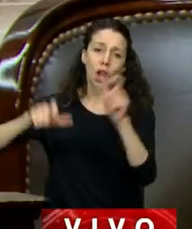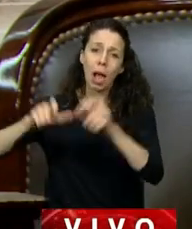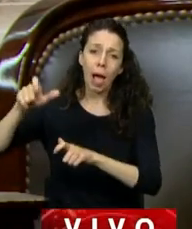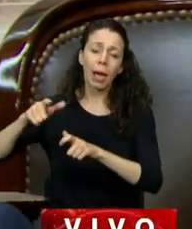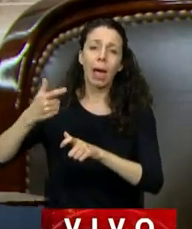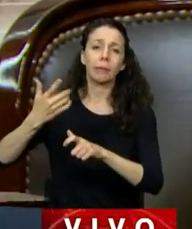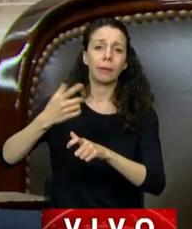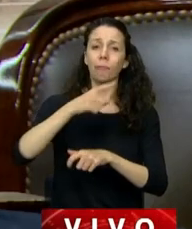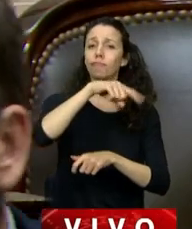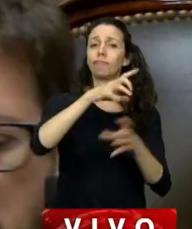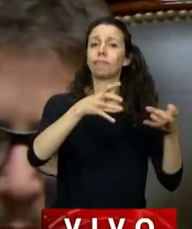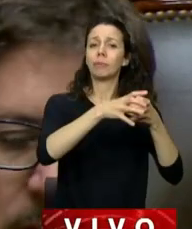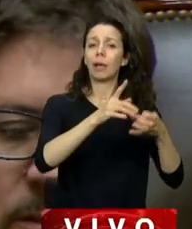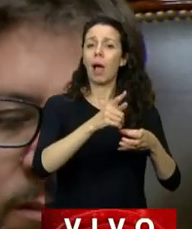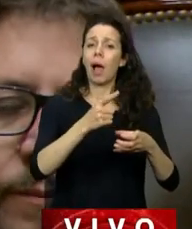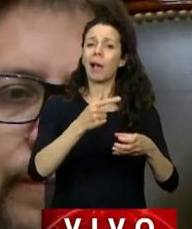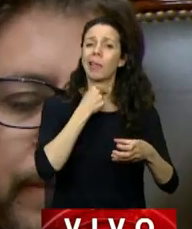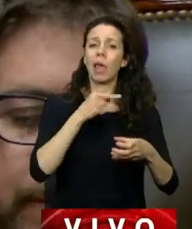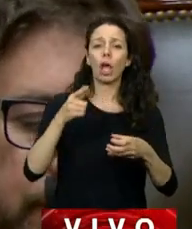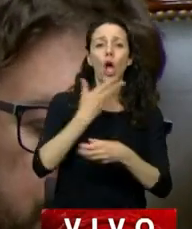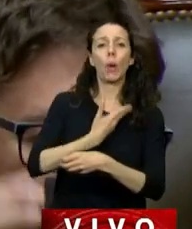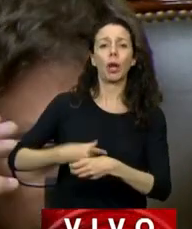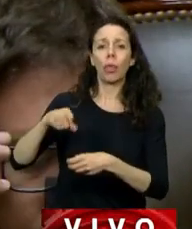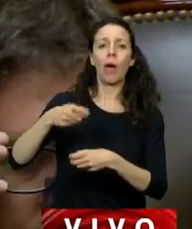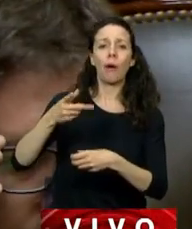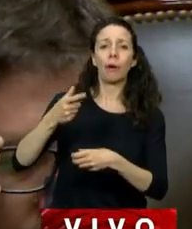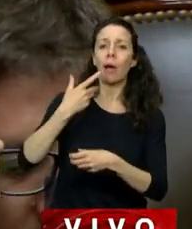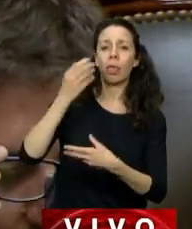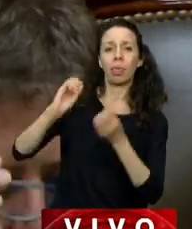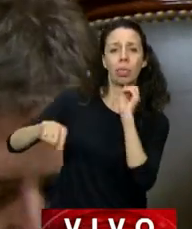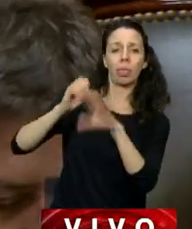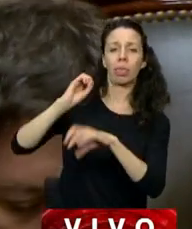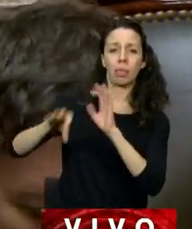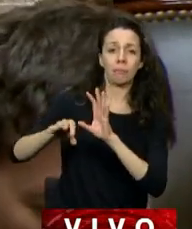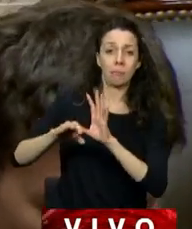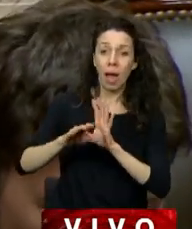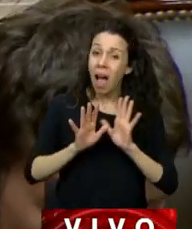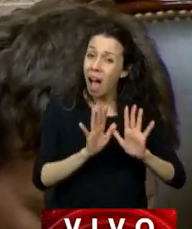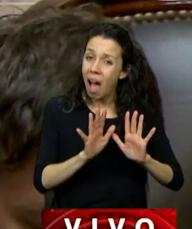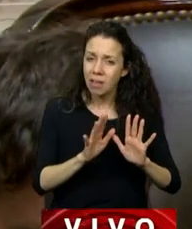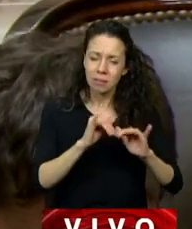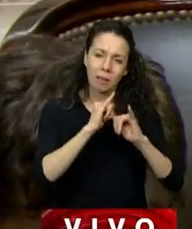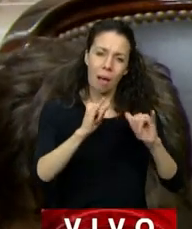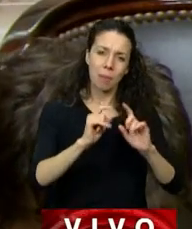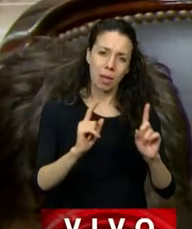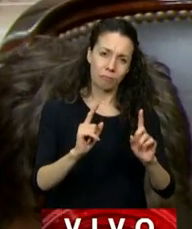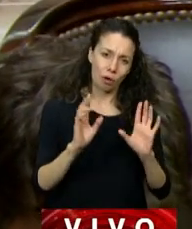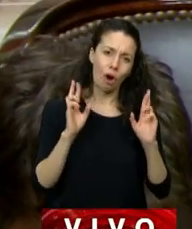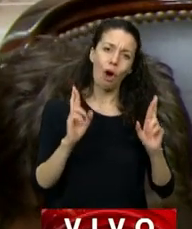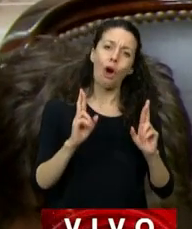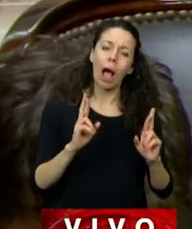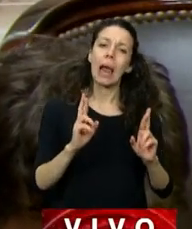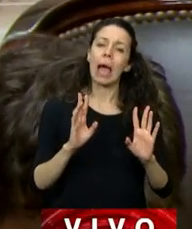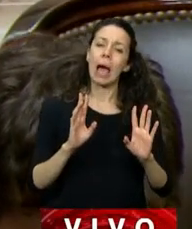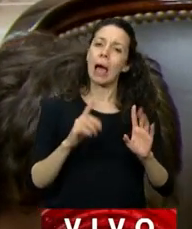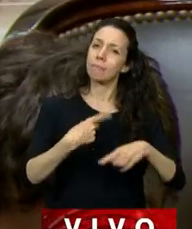Y así no se hace campaña. Por eso espero que haya sido una mague nada más.